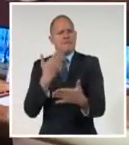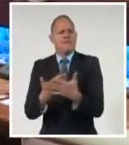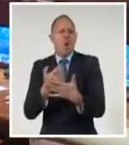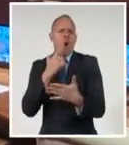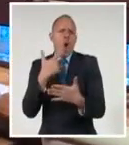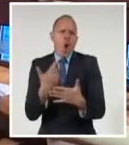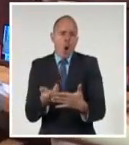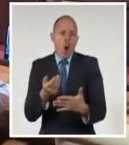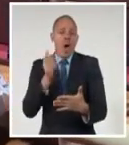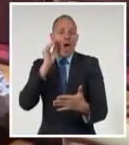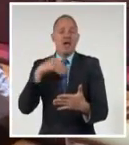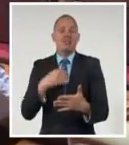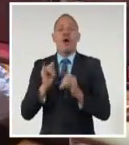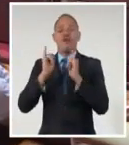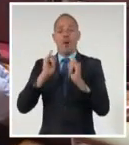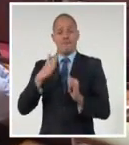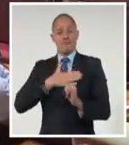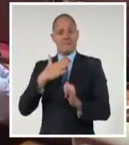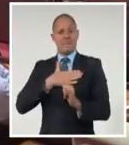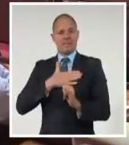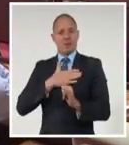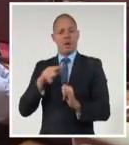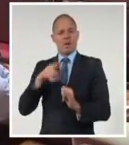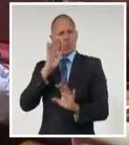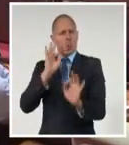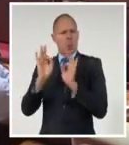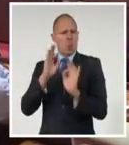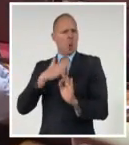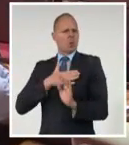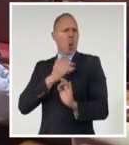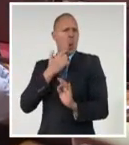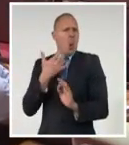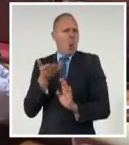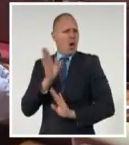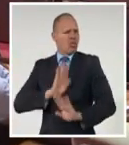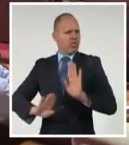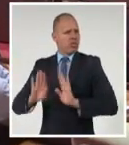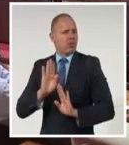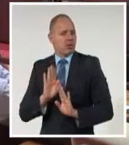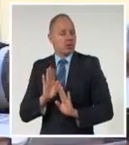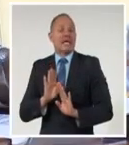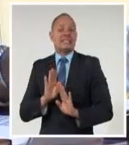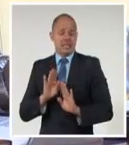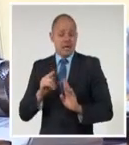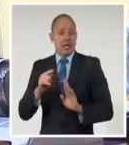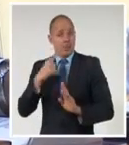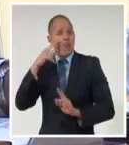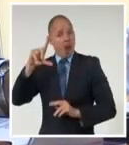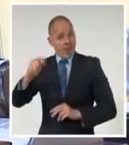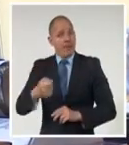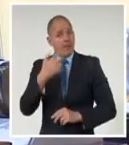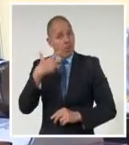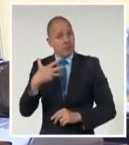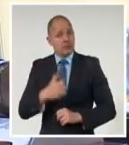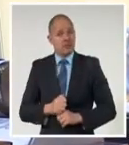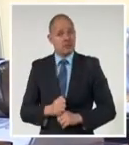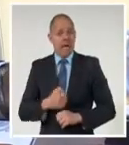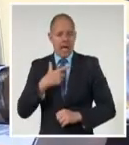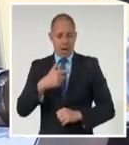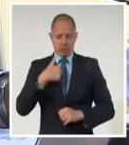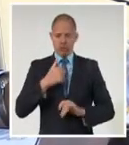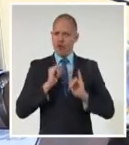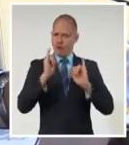protección de datos personales. Esta disposición normativa busca garantizar el derecho de las personas a la protección de sus datos,